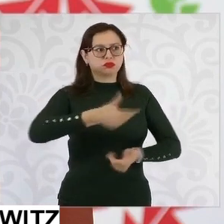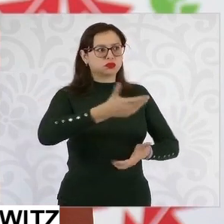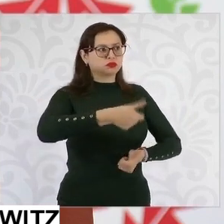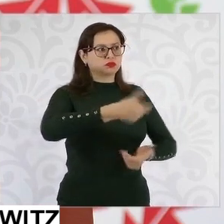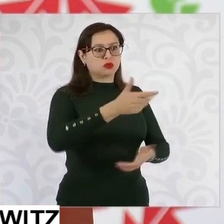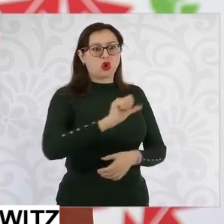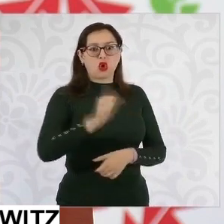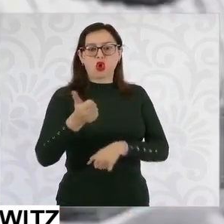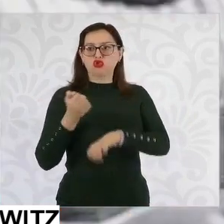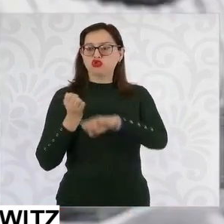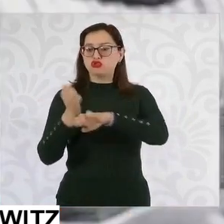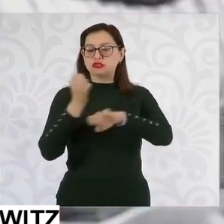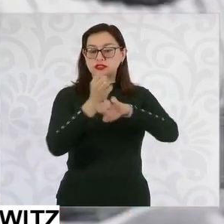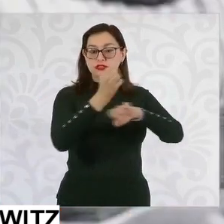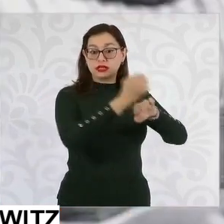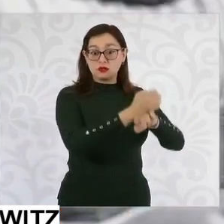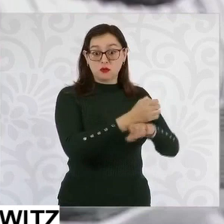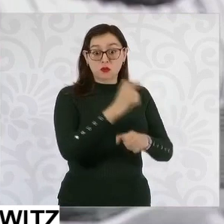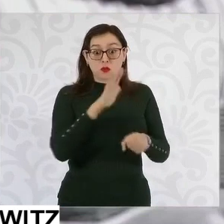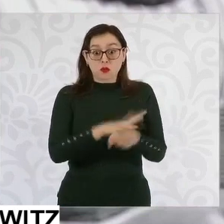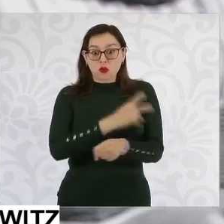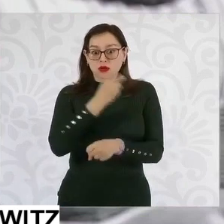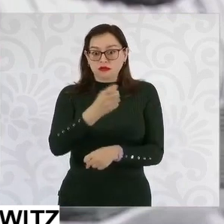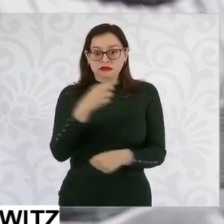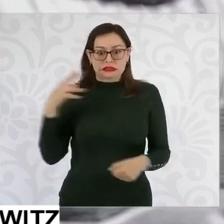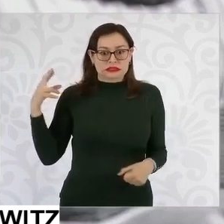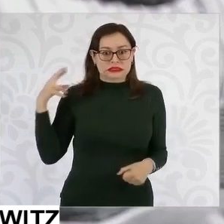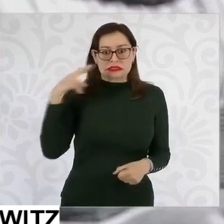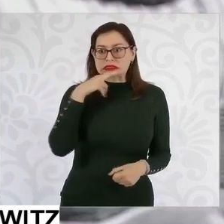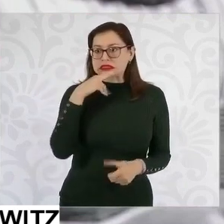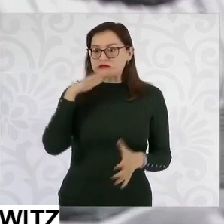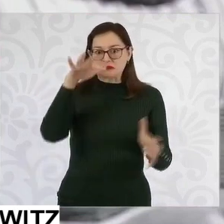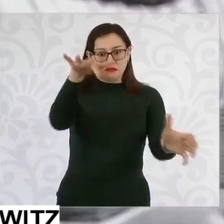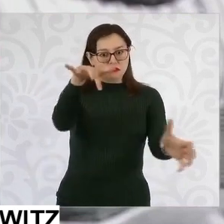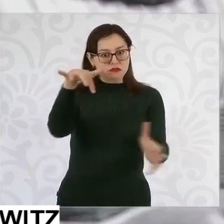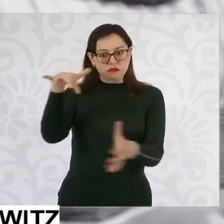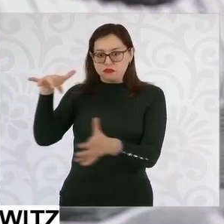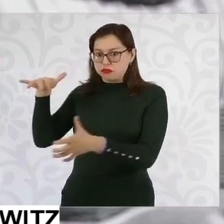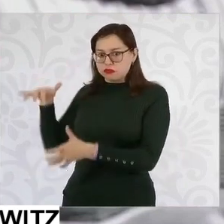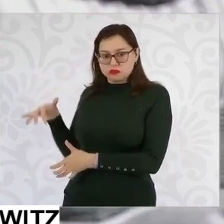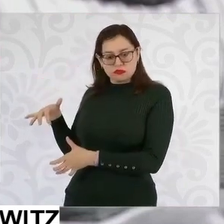tenemos los lotes aislados para hacer la investigación.